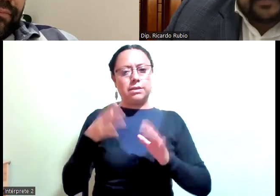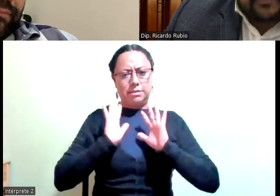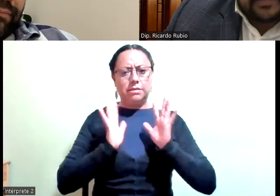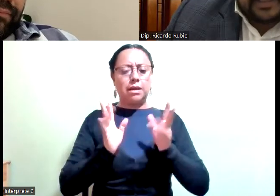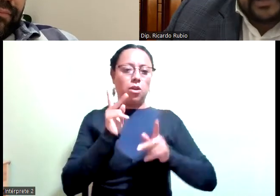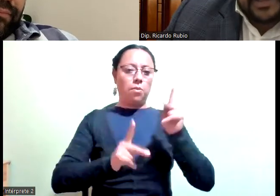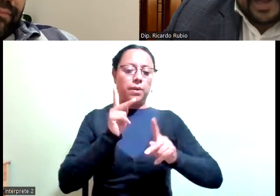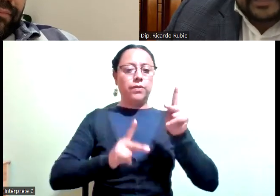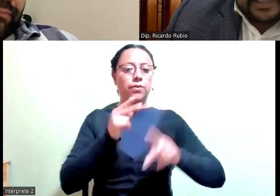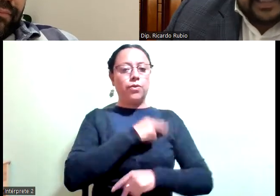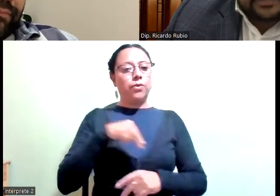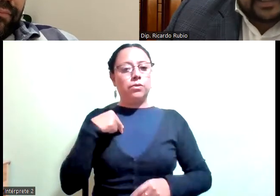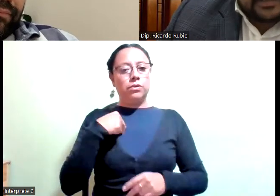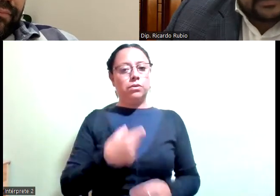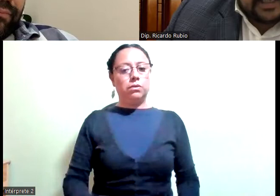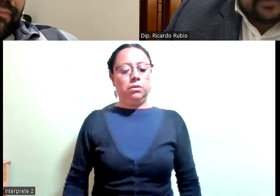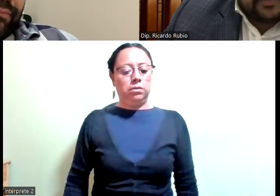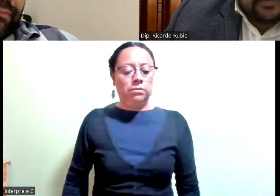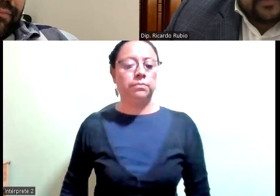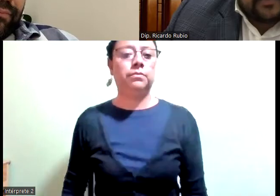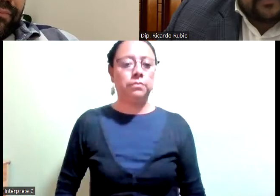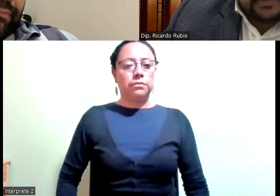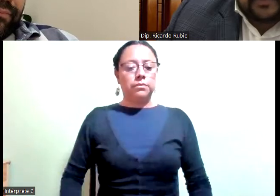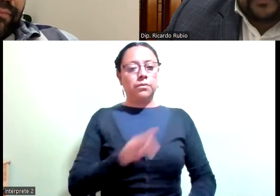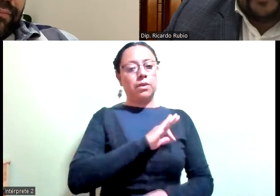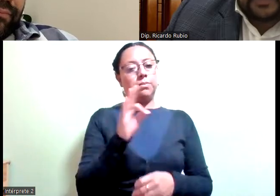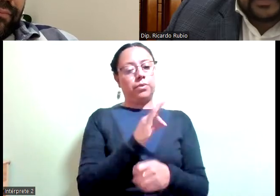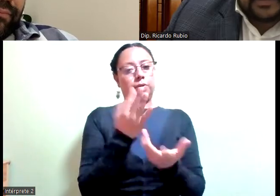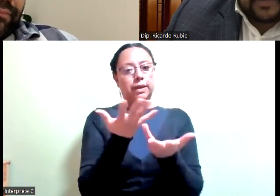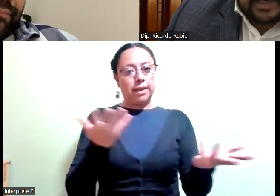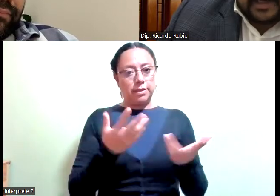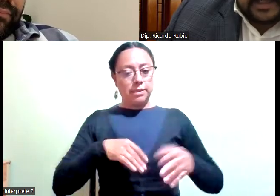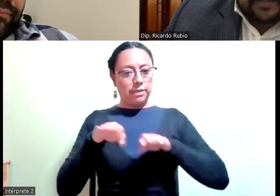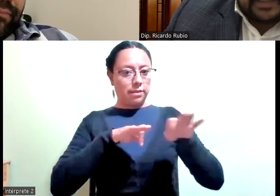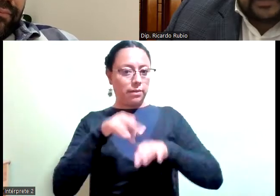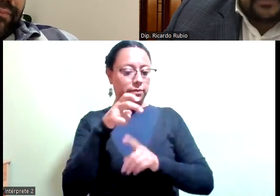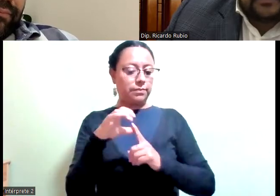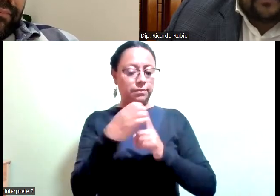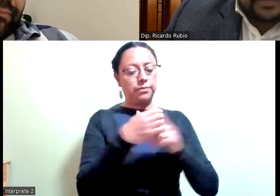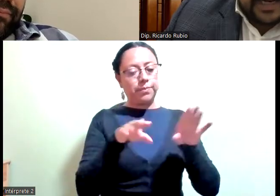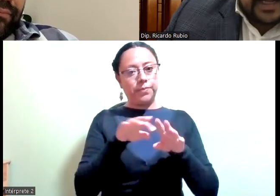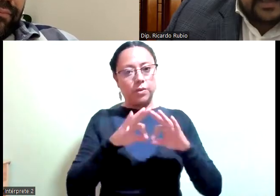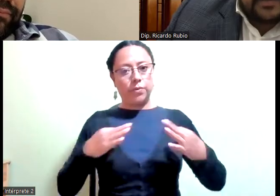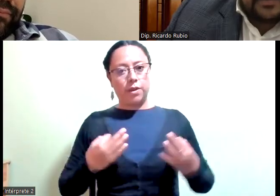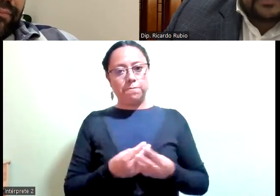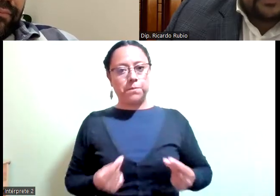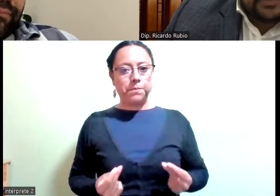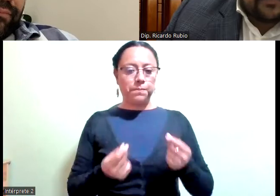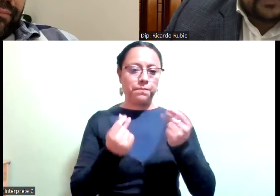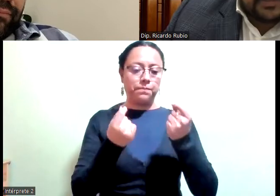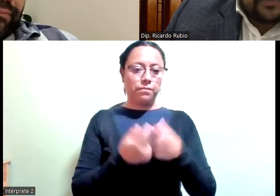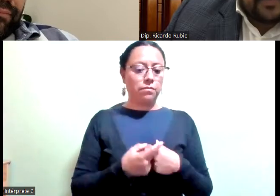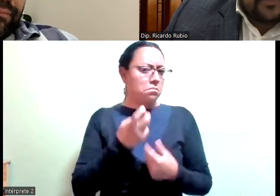personal, individualmente, ir sacando el trabajo de la comisión de manera expedita. No pasa nada